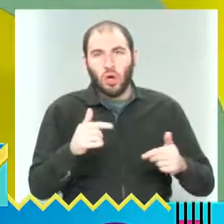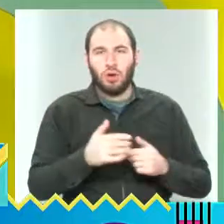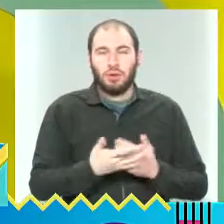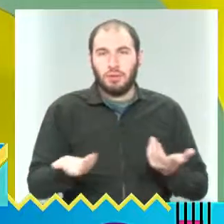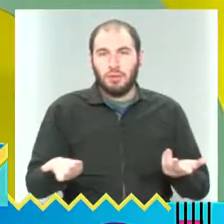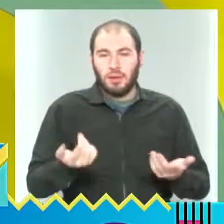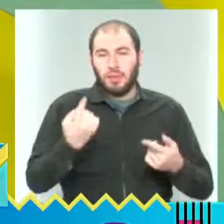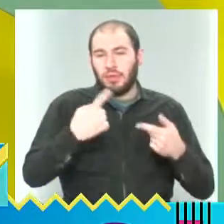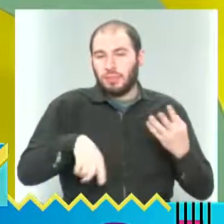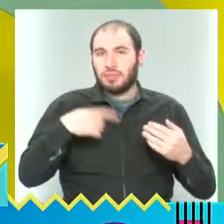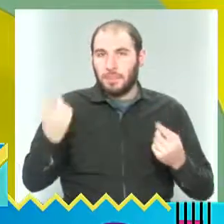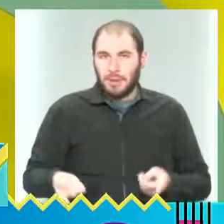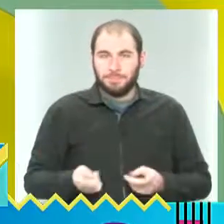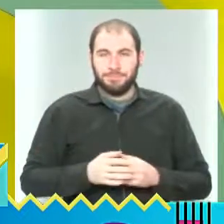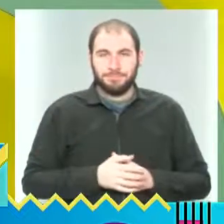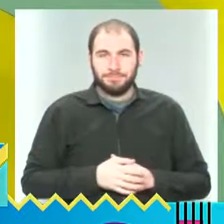otros temas donde